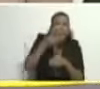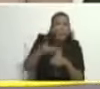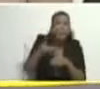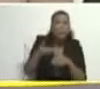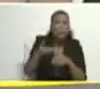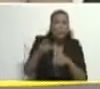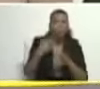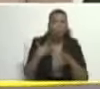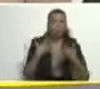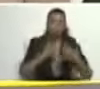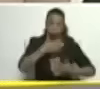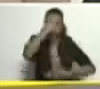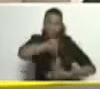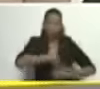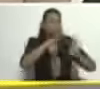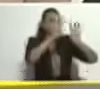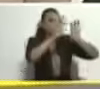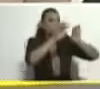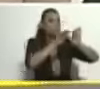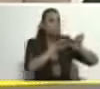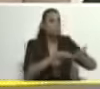tuve que escribir